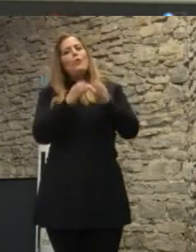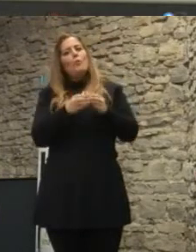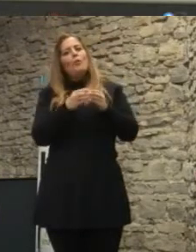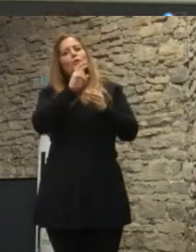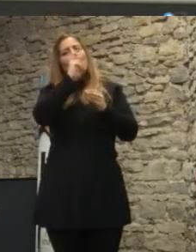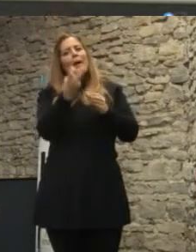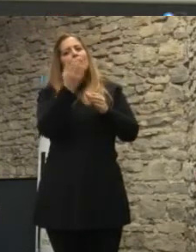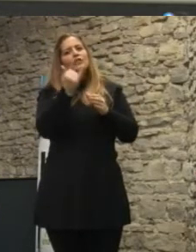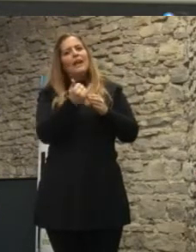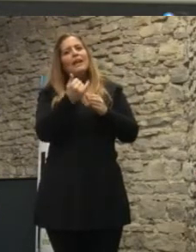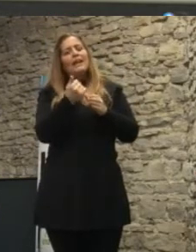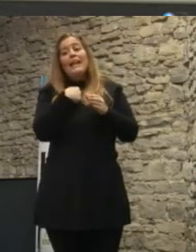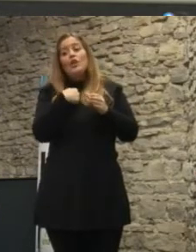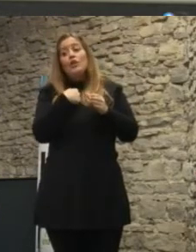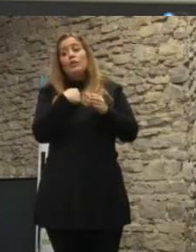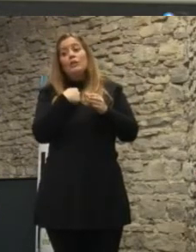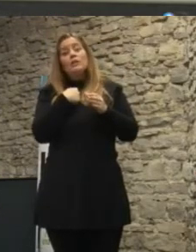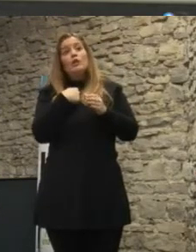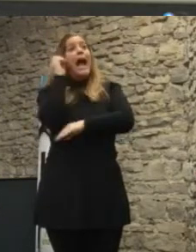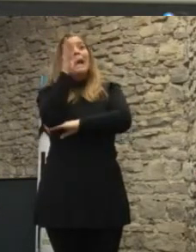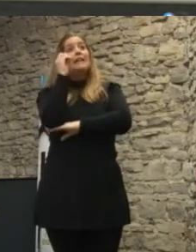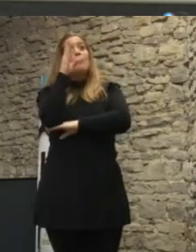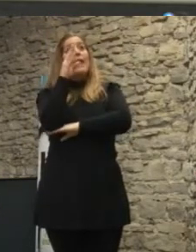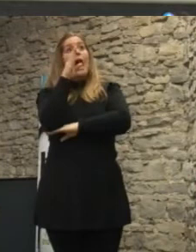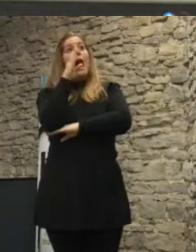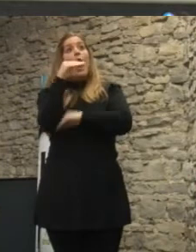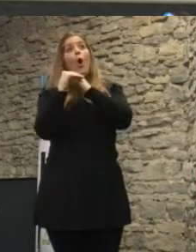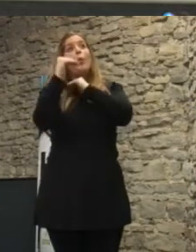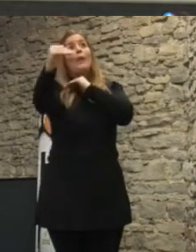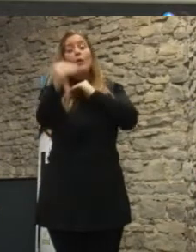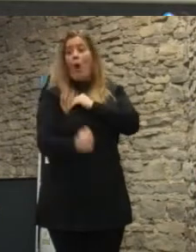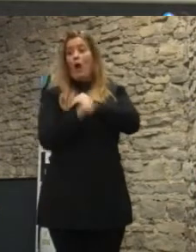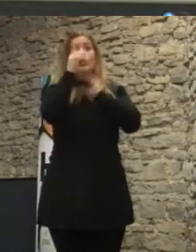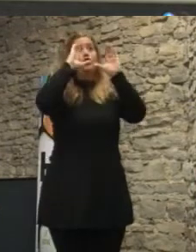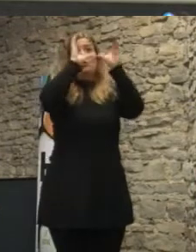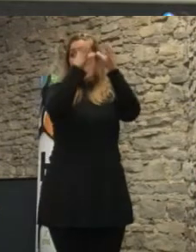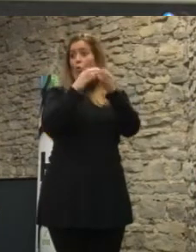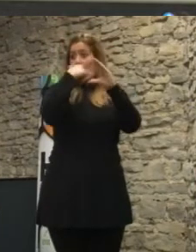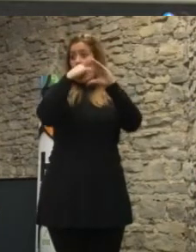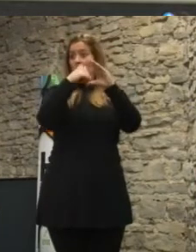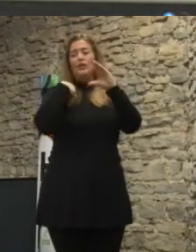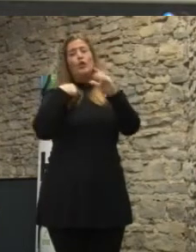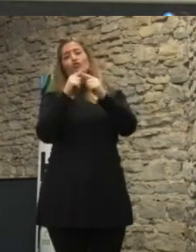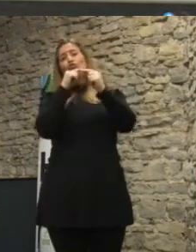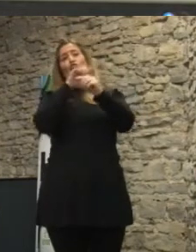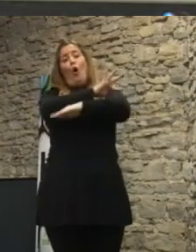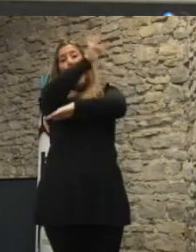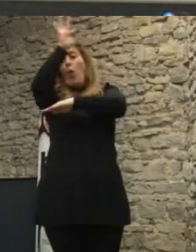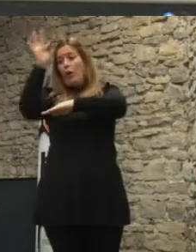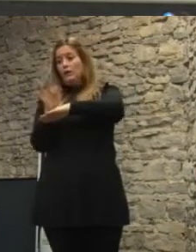asamblea permanente con esos grupos. Todo el tiempo estoy discutiendo cosas en esos grupos de WhatsApp,